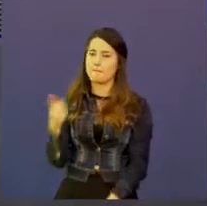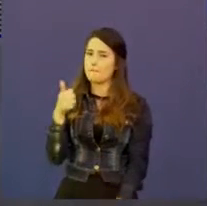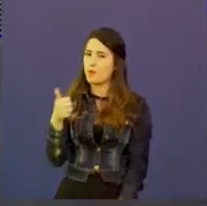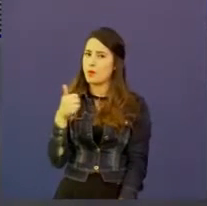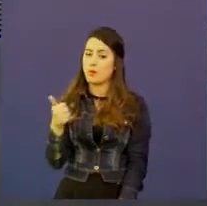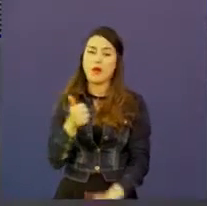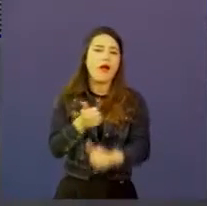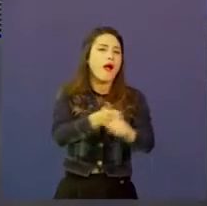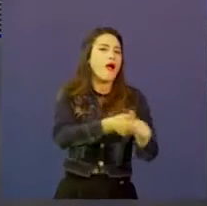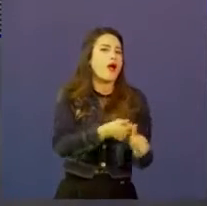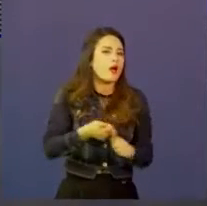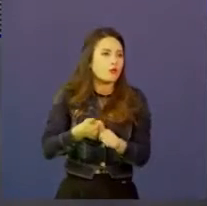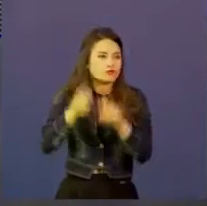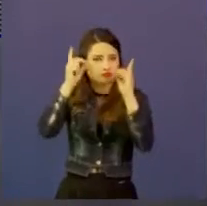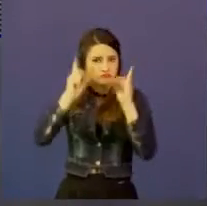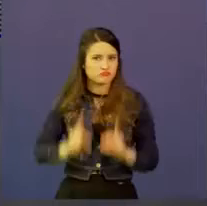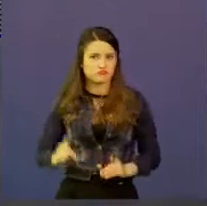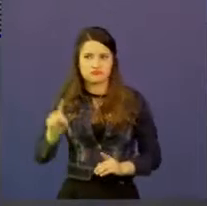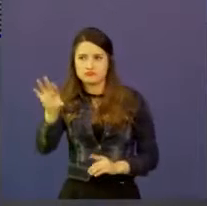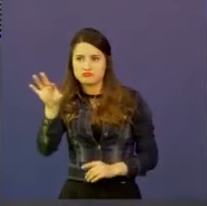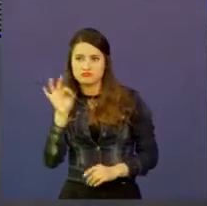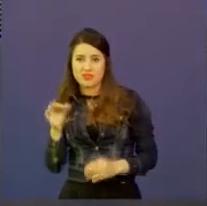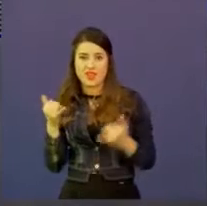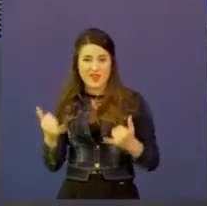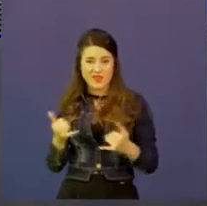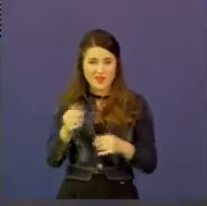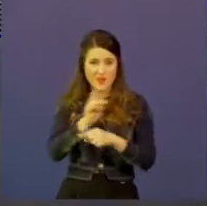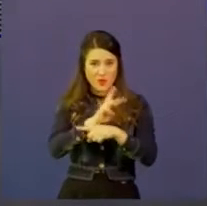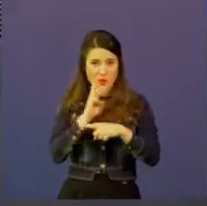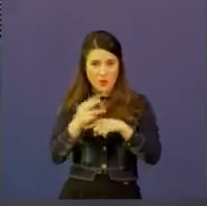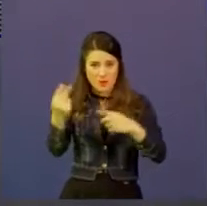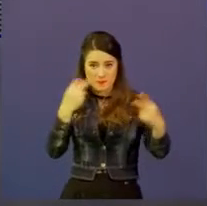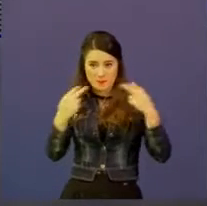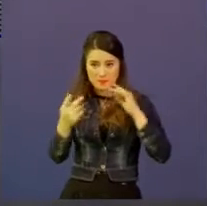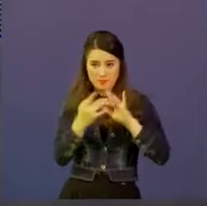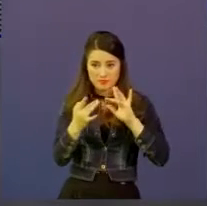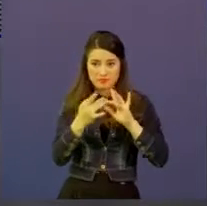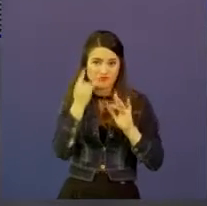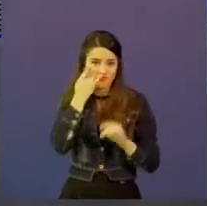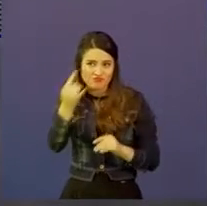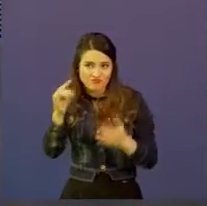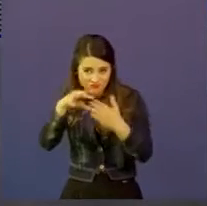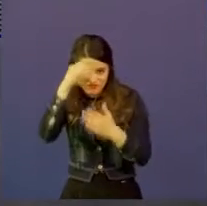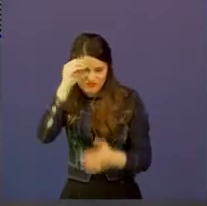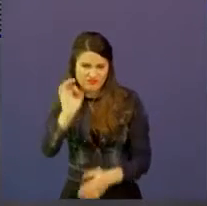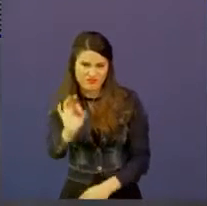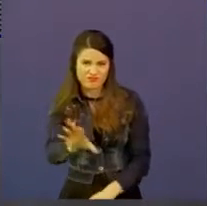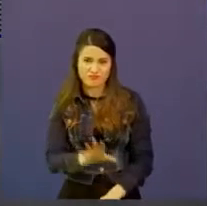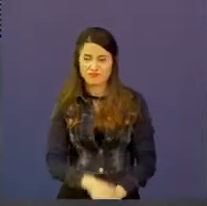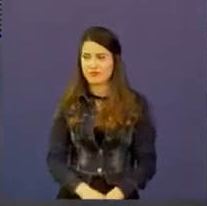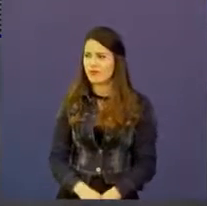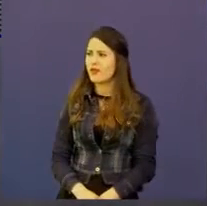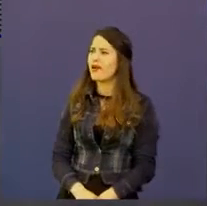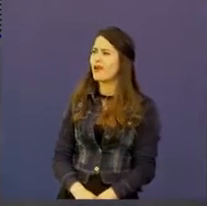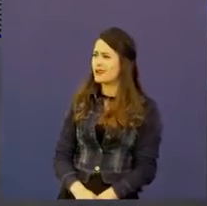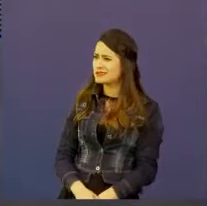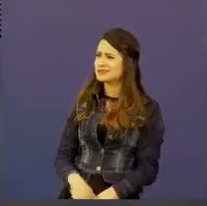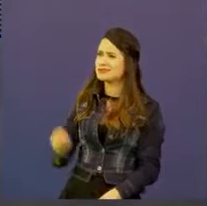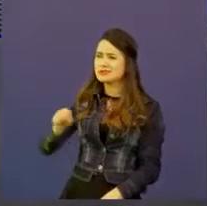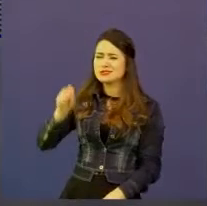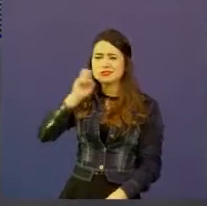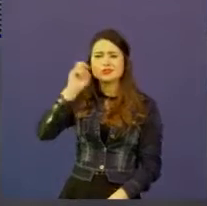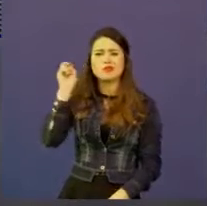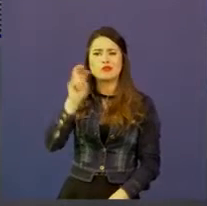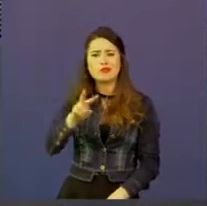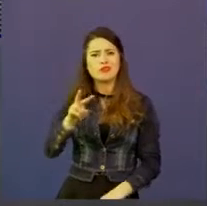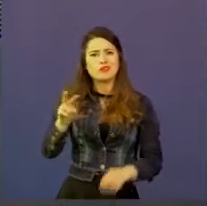que seguramente muchos de los docentes que nos están viendo hoy estarán interesados en ScholarTIC vi un tema de robótica, de cómo hacen